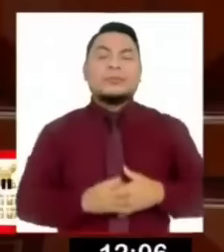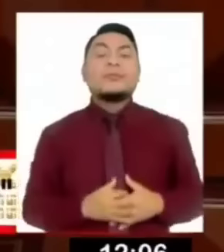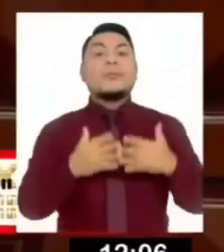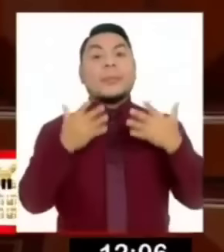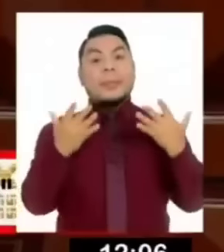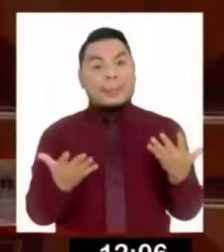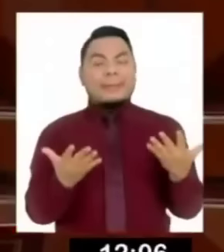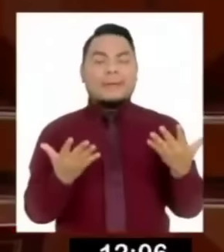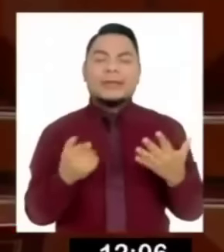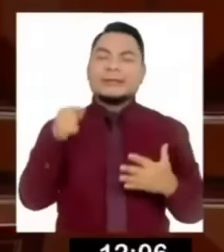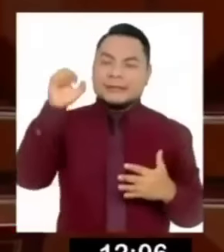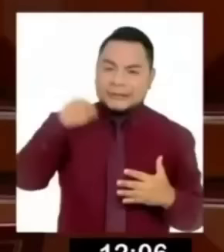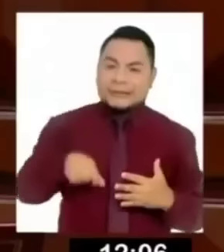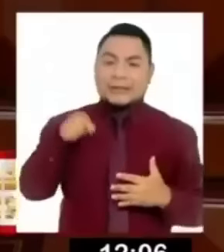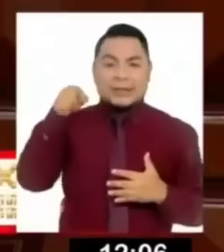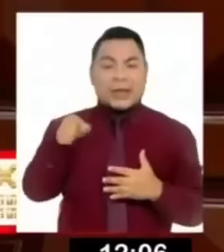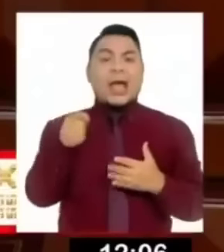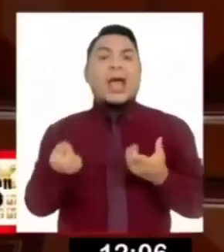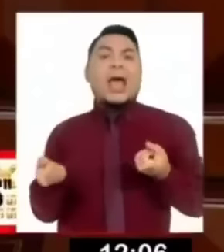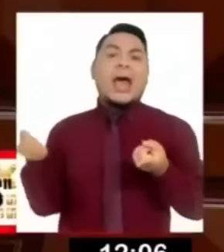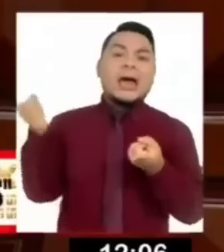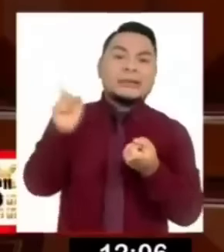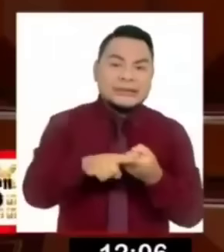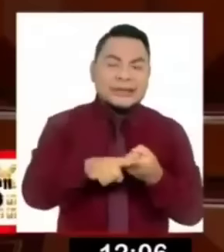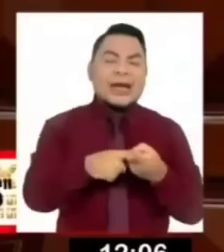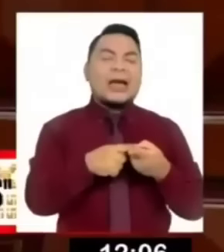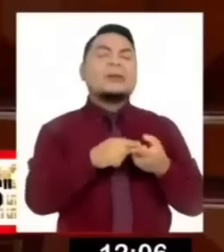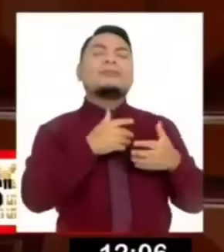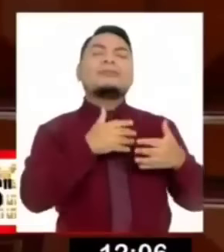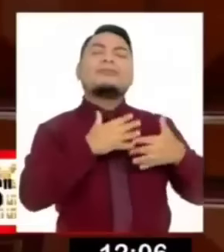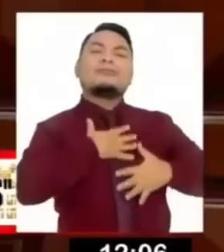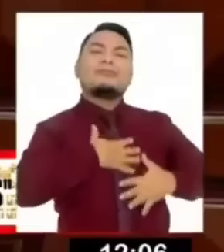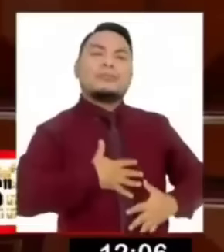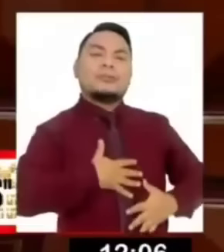Fue así hasta que llegaron